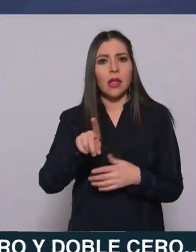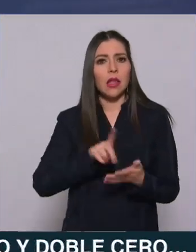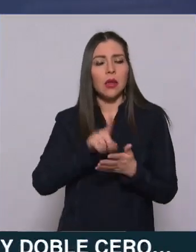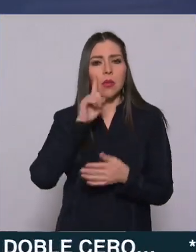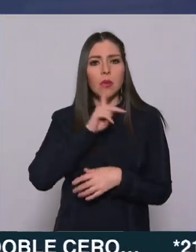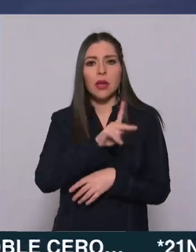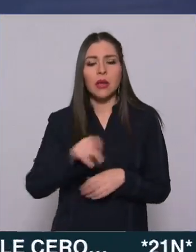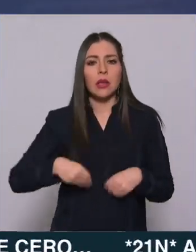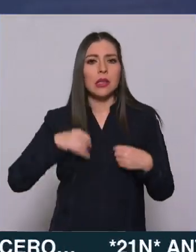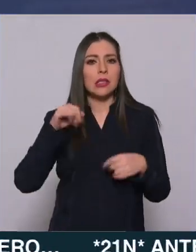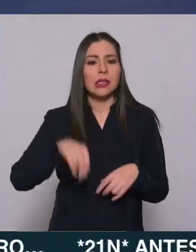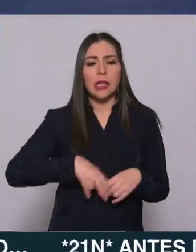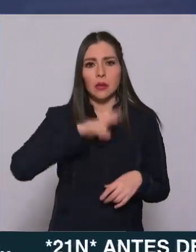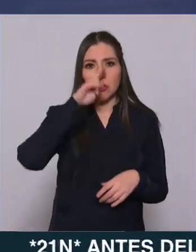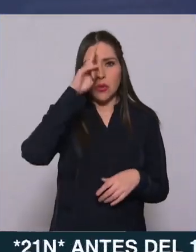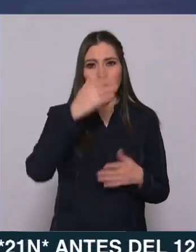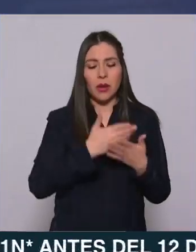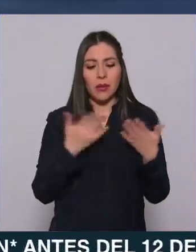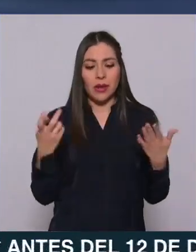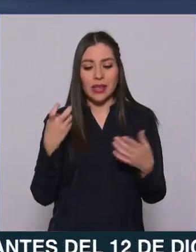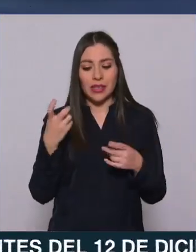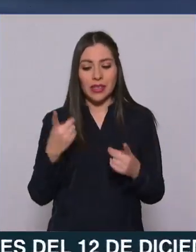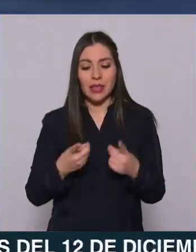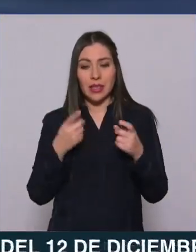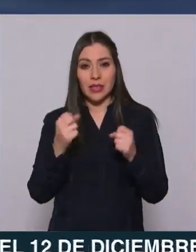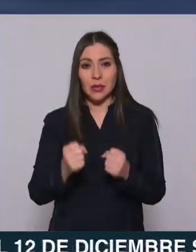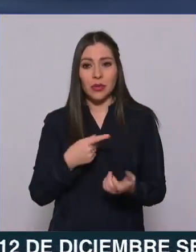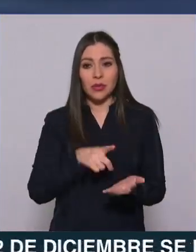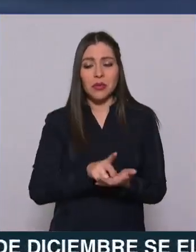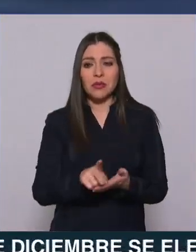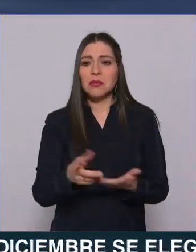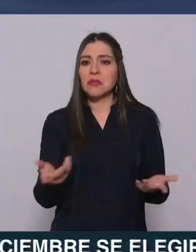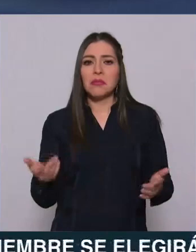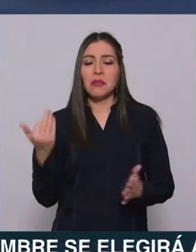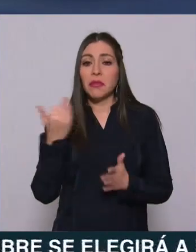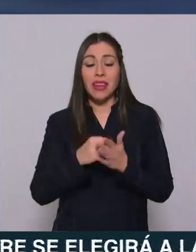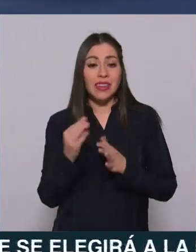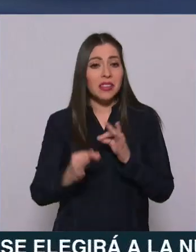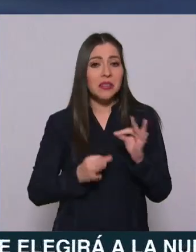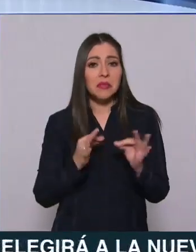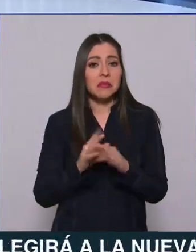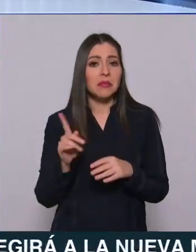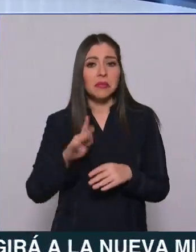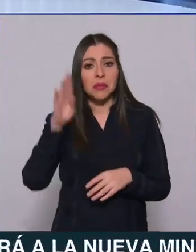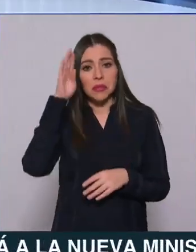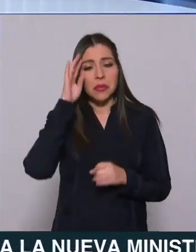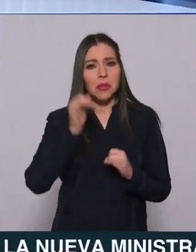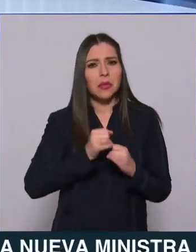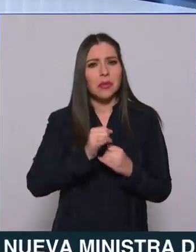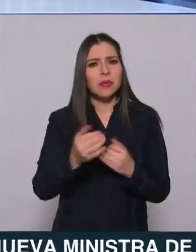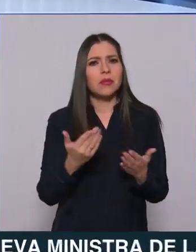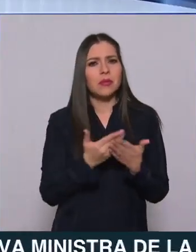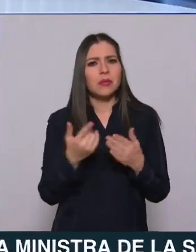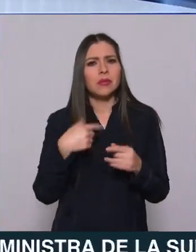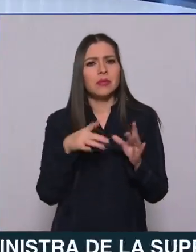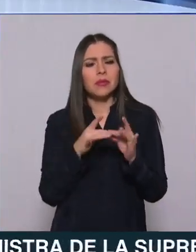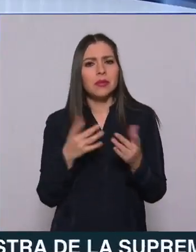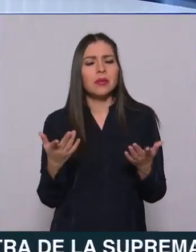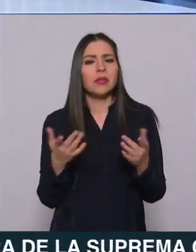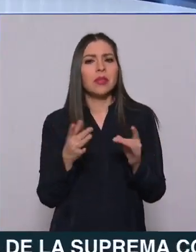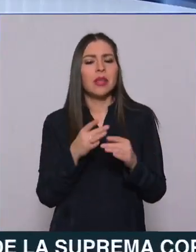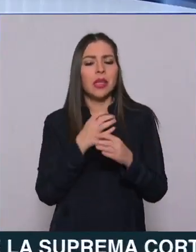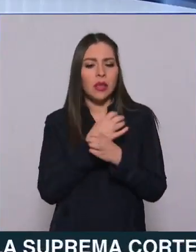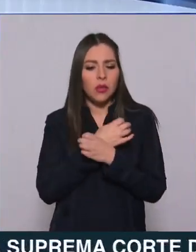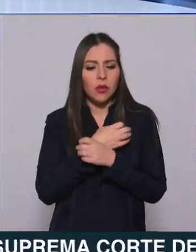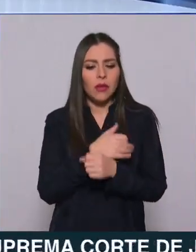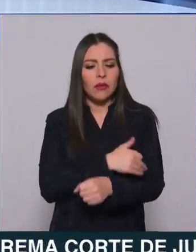parece que la garantía de este derecho pues está todavía lejano en su cumplimiento. Cuéntanos, Claudia, habla sobre la educación, sobre la familia, sobre